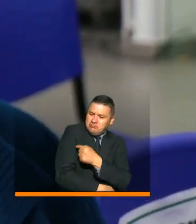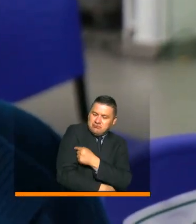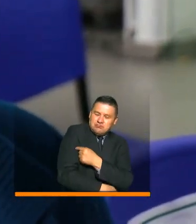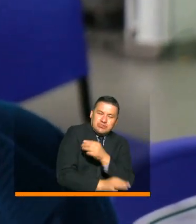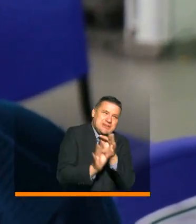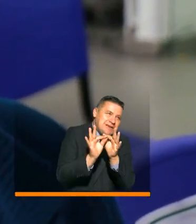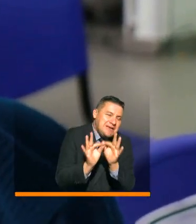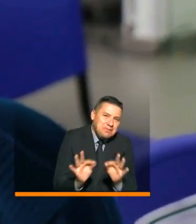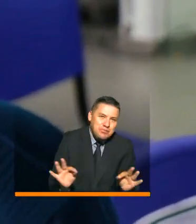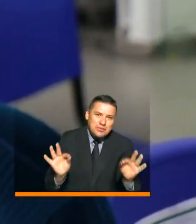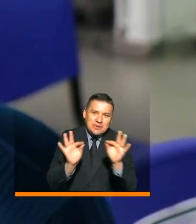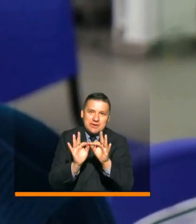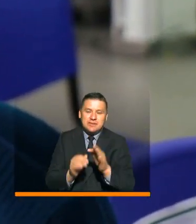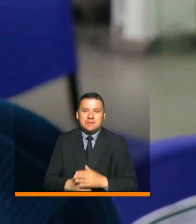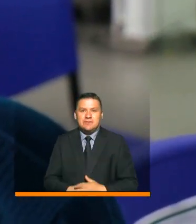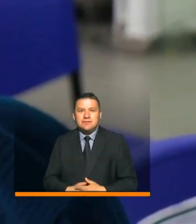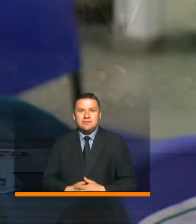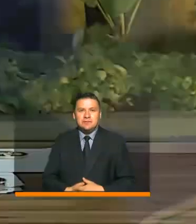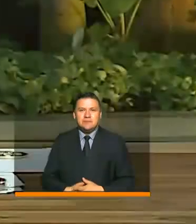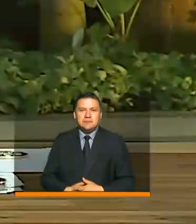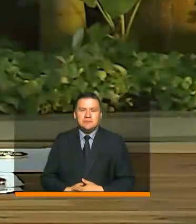muy importante.